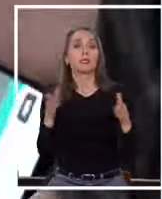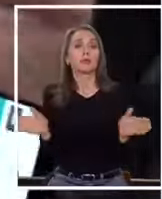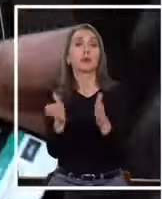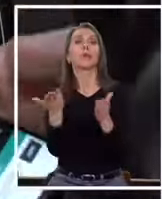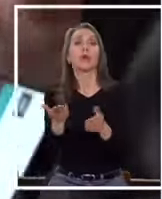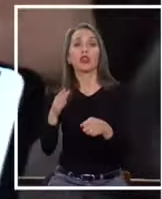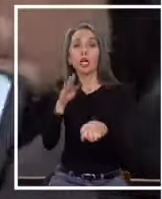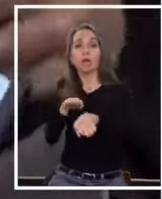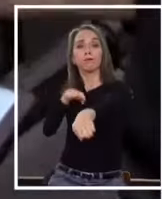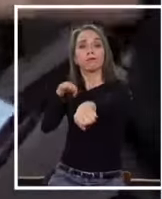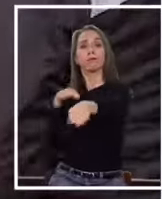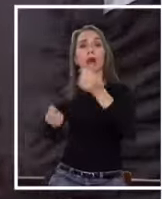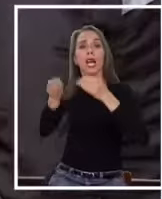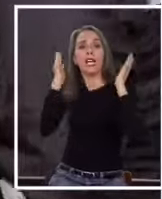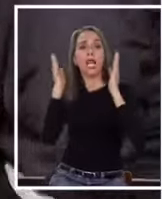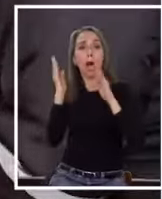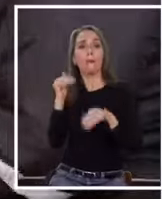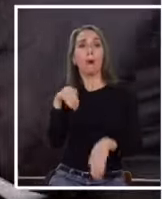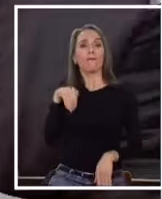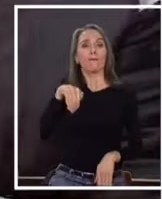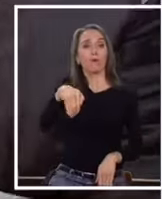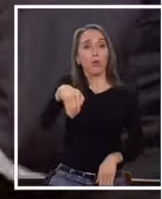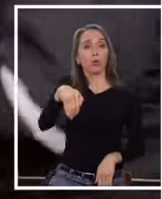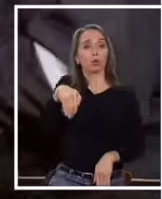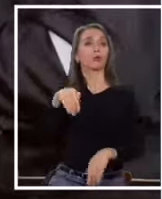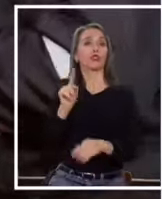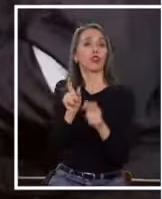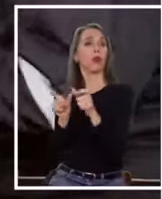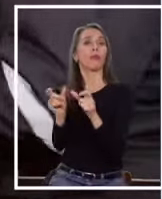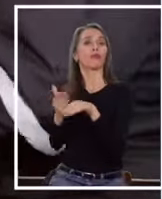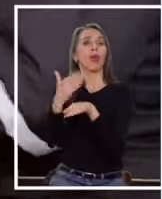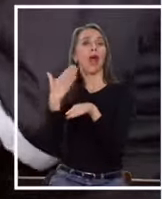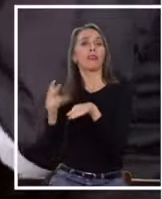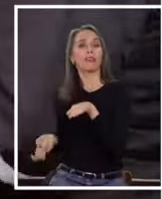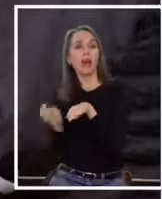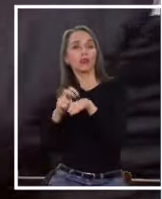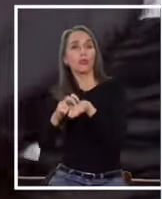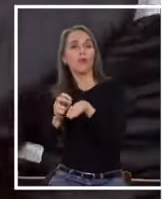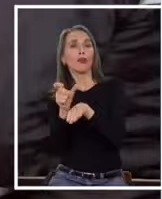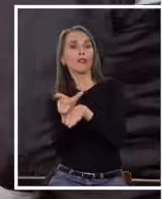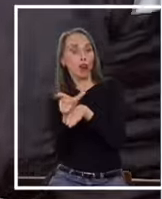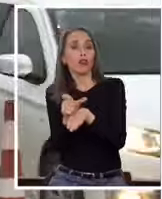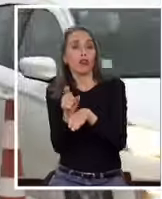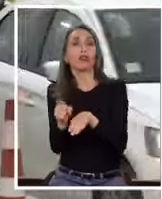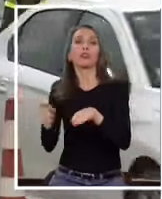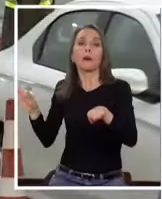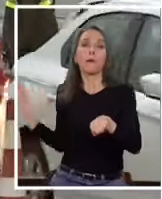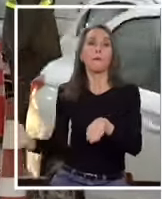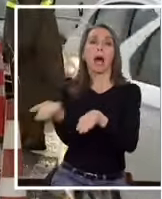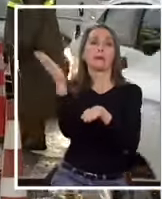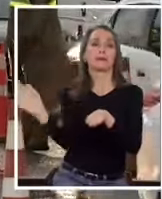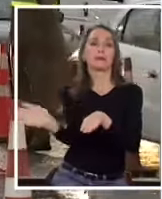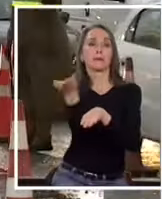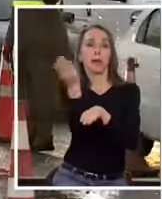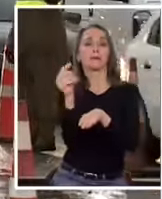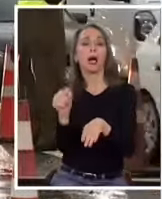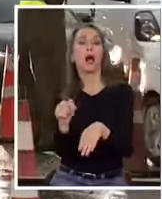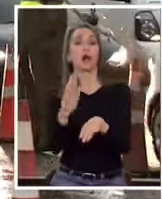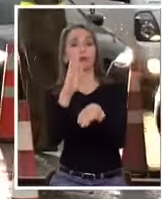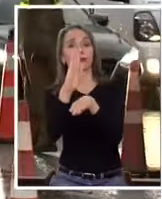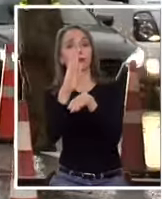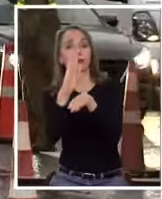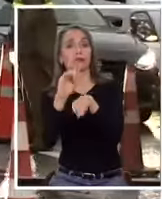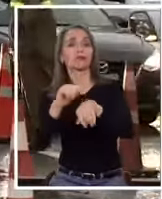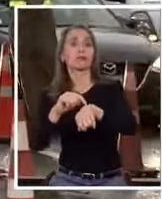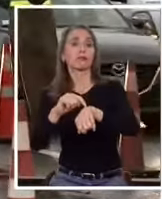de camiones y de buses y que no se genere una confusión. Pero gran parte de los vehículos están siendo fiscalizados hasta ahora, una fiscalización que